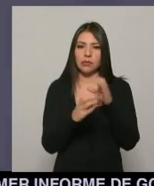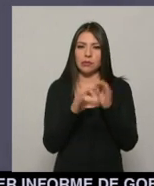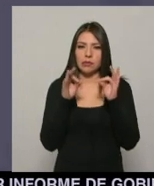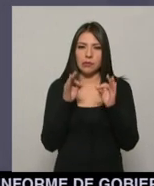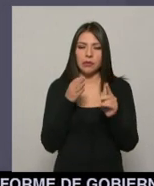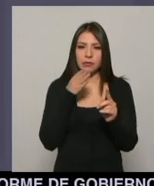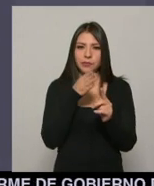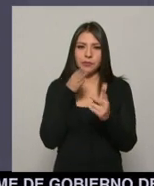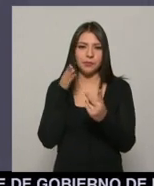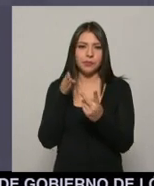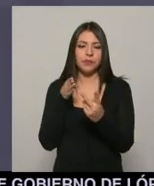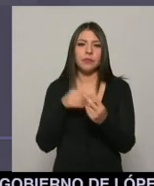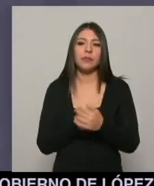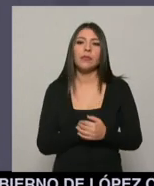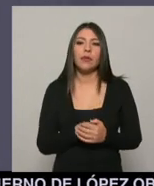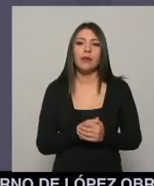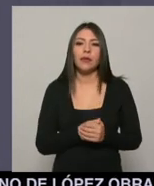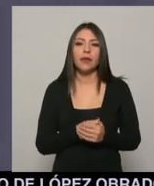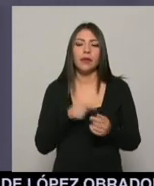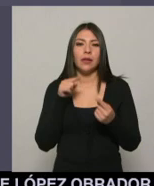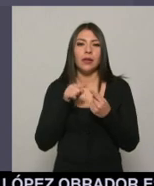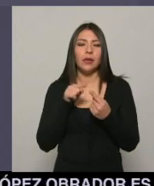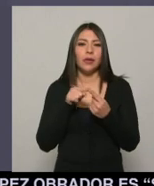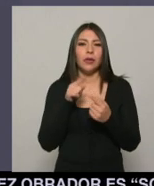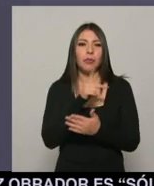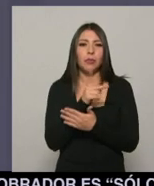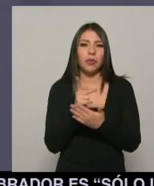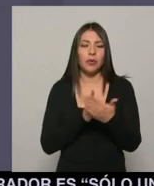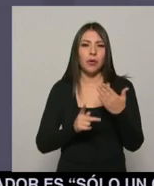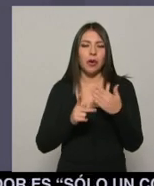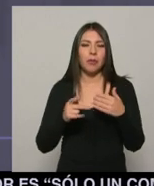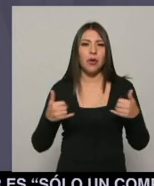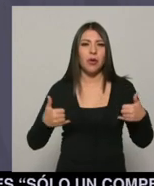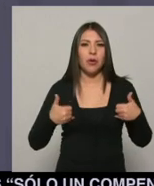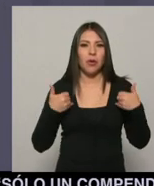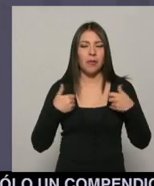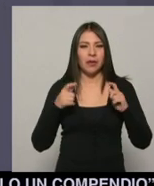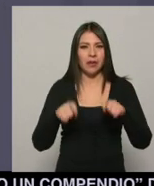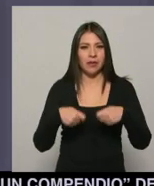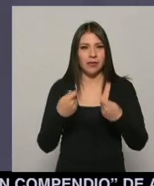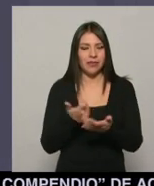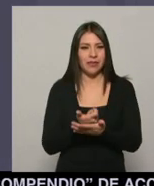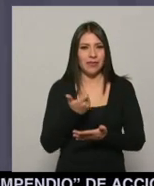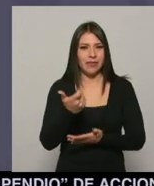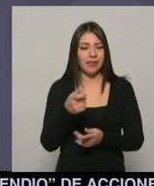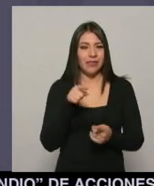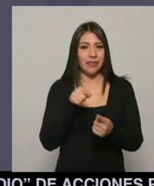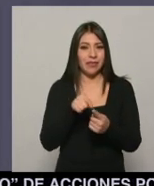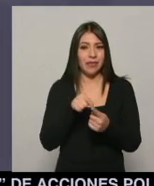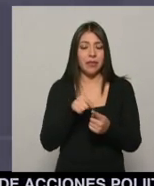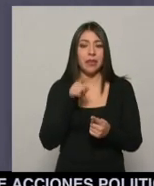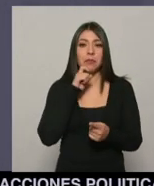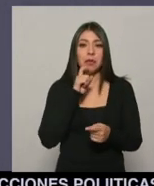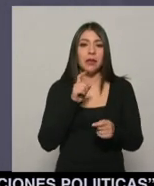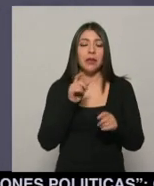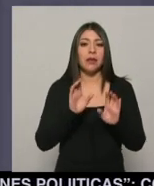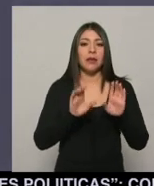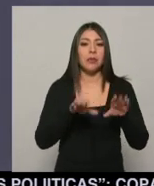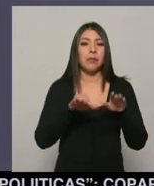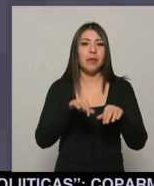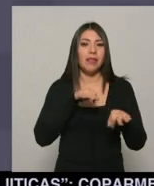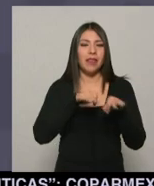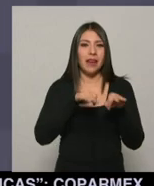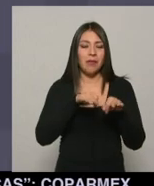Los empleos que está generando el programa de Jóvenes Construyendo el Futuro no los cuentan dentro de los empleos que se